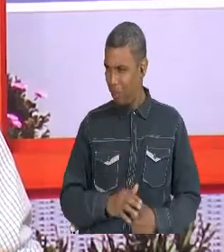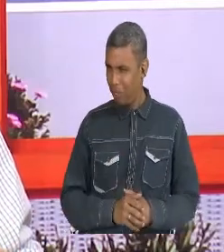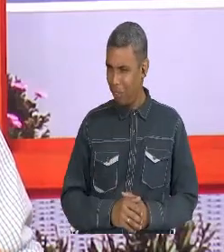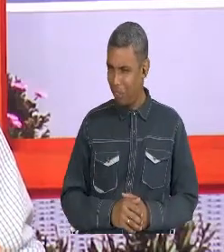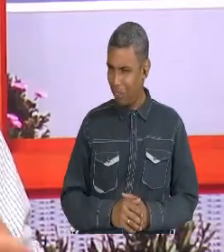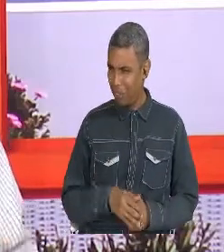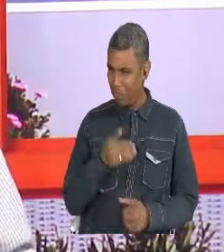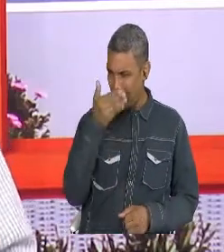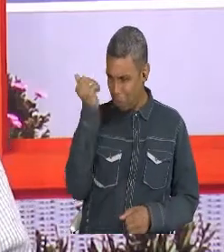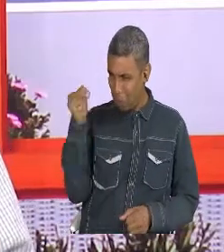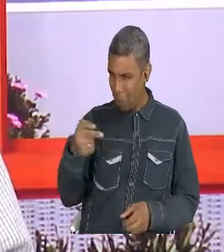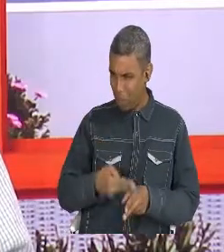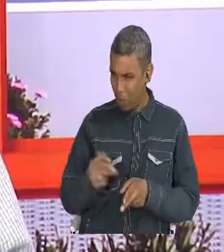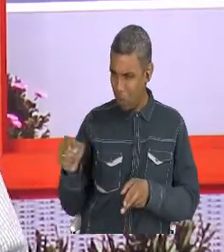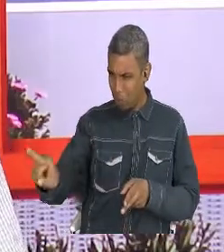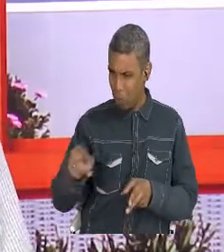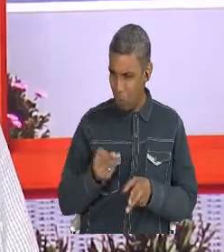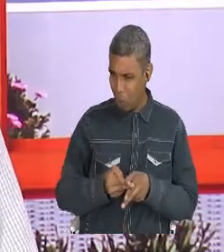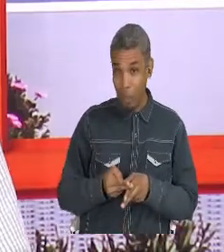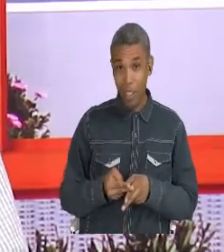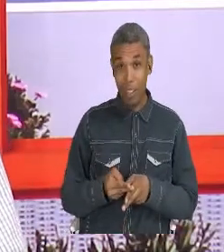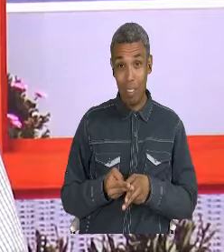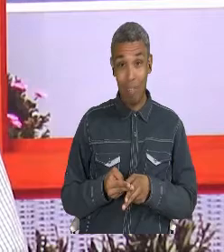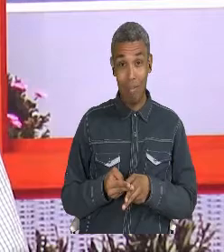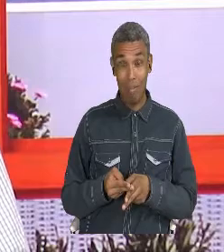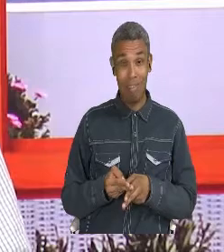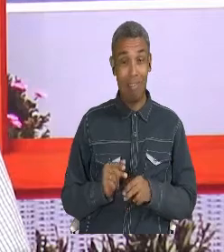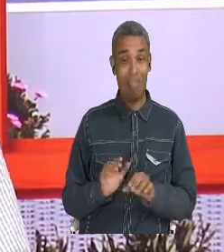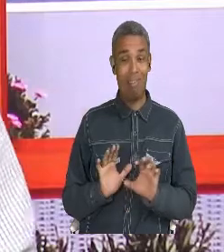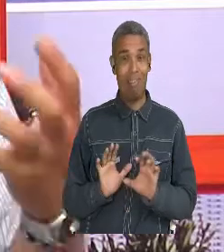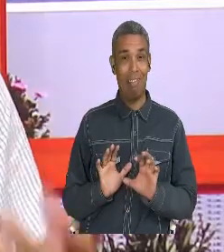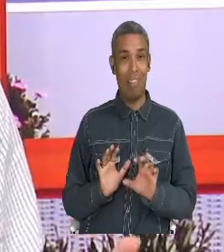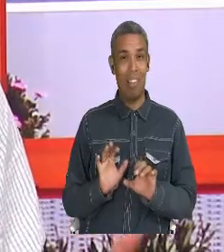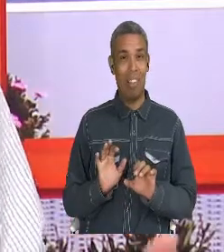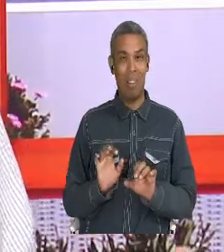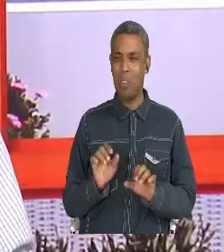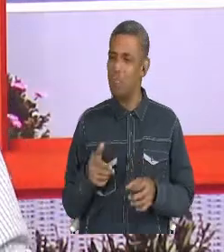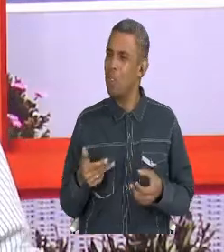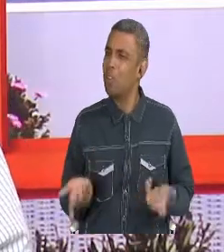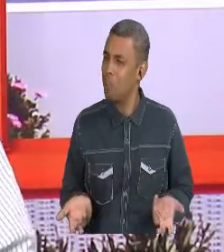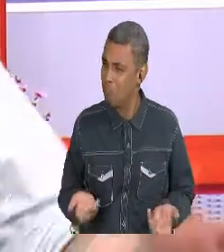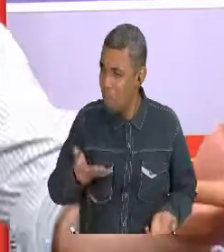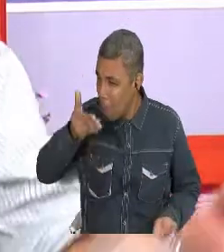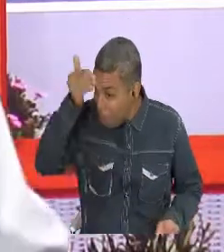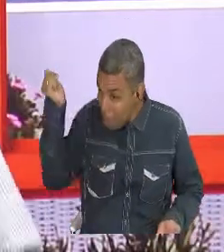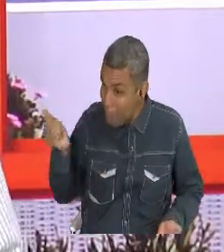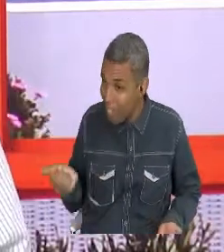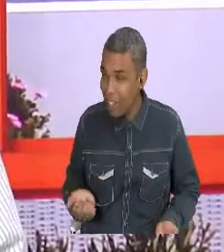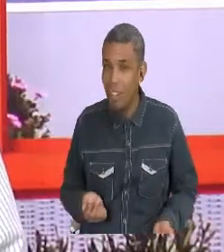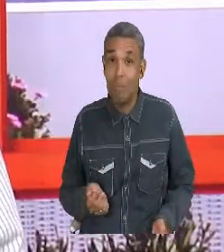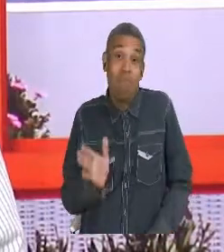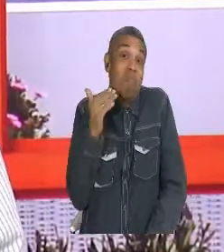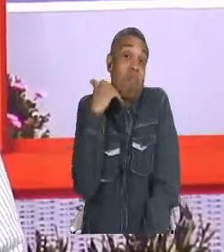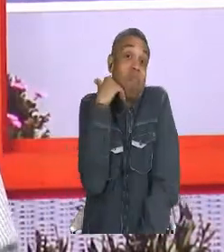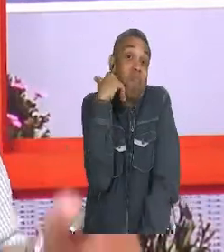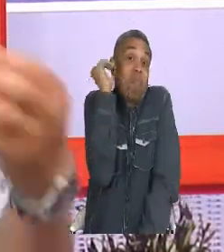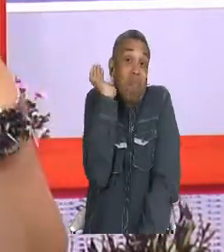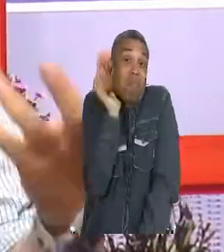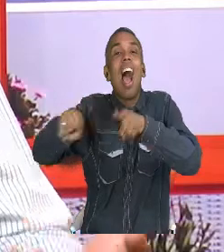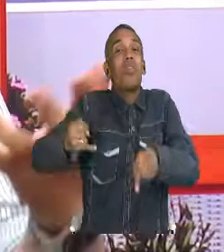te olvide? Sí. ¿Sí? Y lo que hace todo el mundo, no sé. ¿Sí? ¿Cómo así que no sabe? ¿Sí? ¿Qué te hace feliz? No